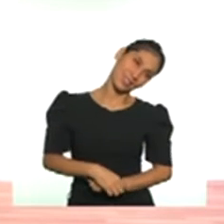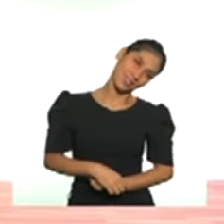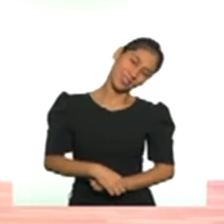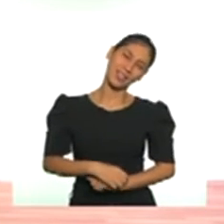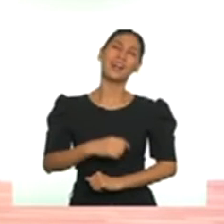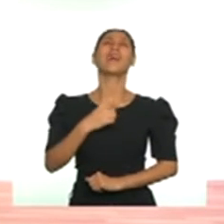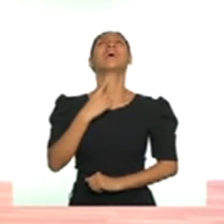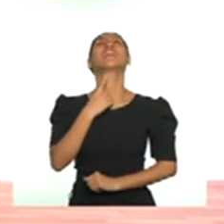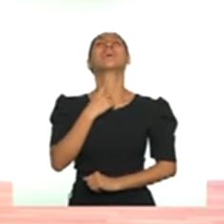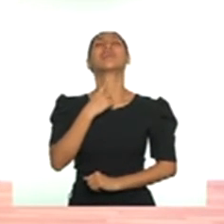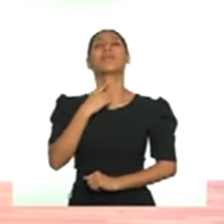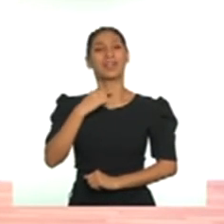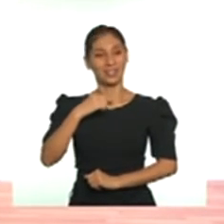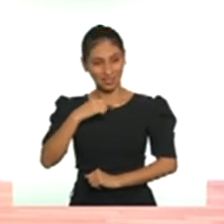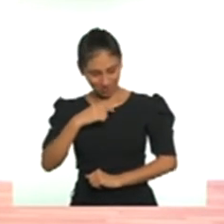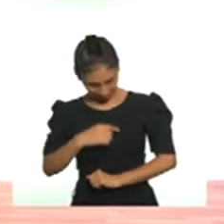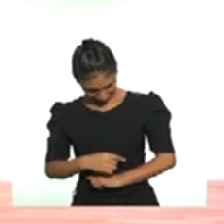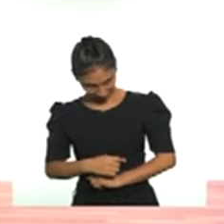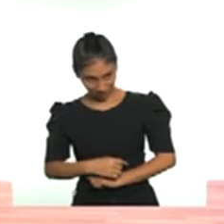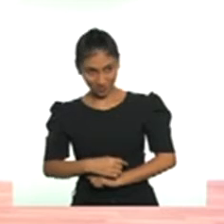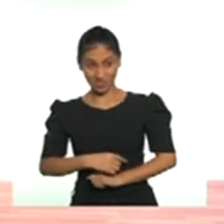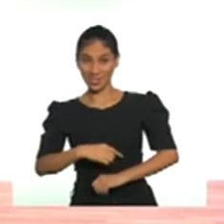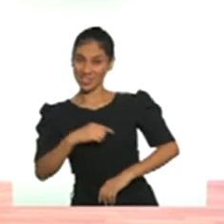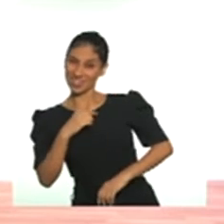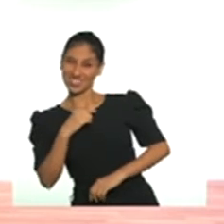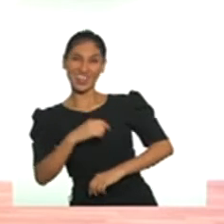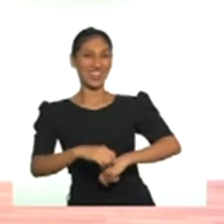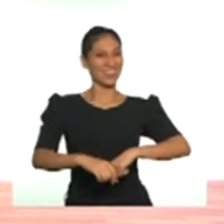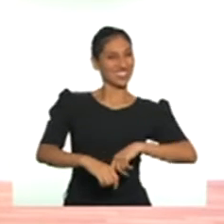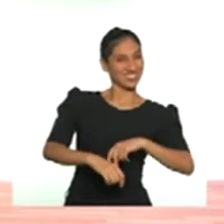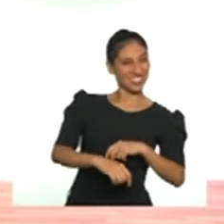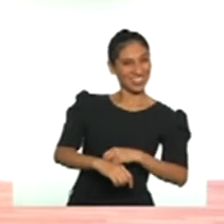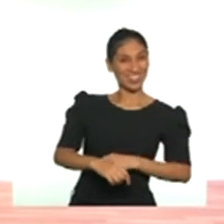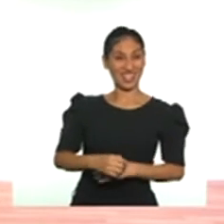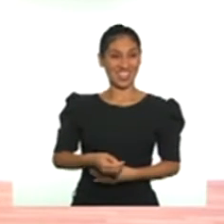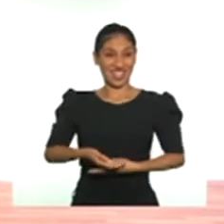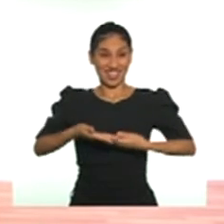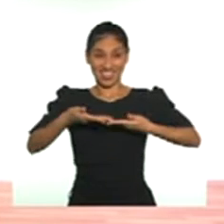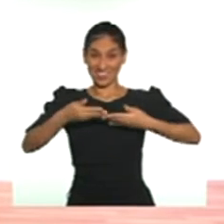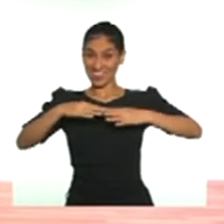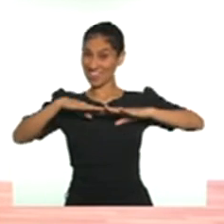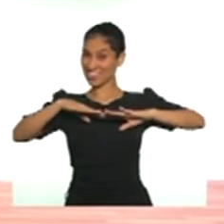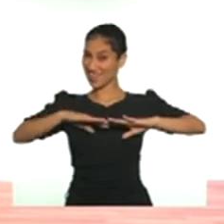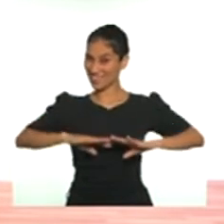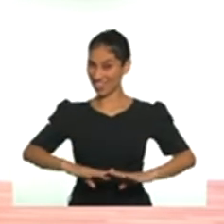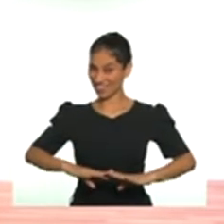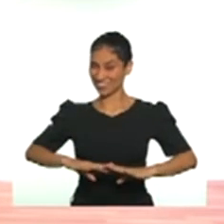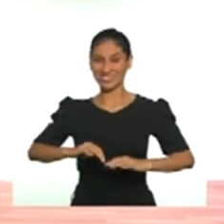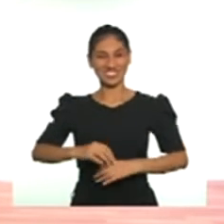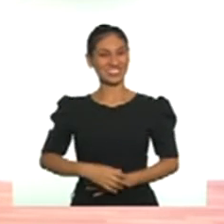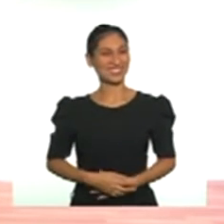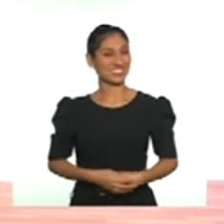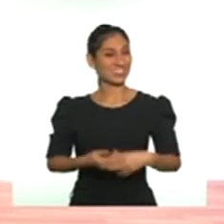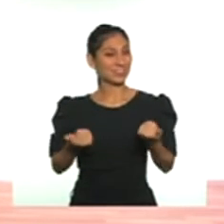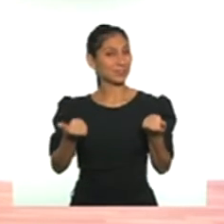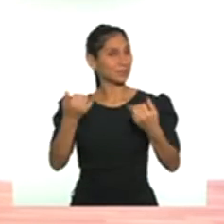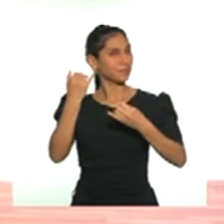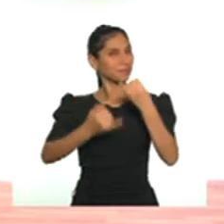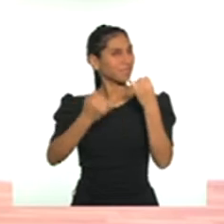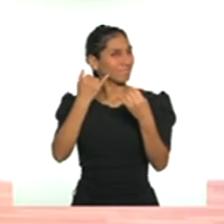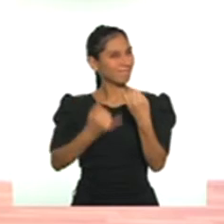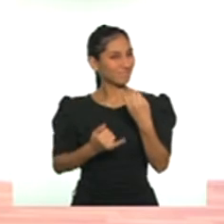Derecha, izquierda, arriba, abajo. Derecha, izquierda, arriba, abajo.